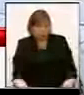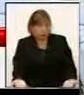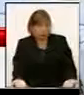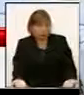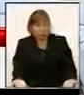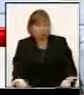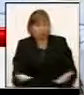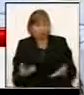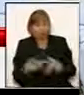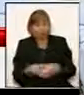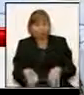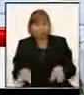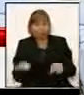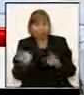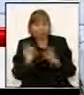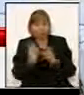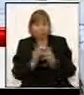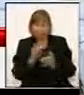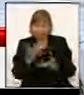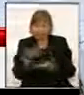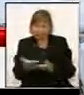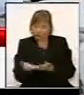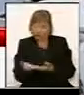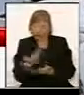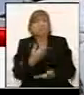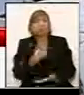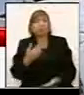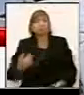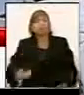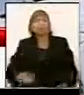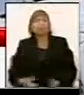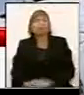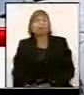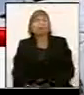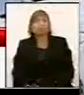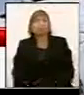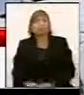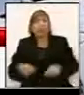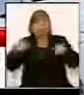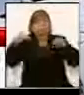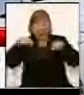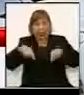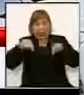de importancia, señora presidenta. Acá